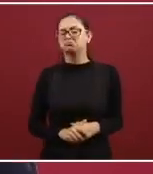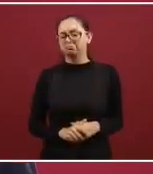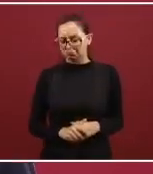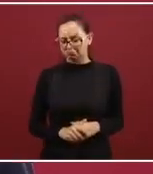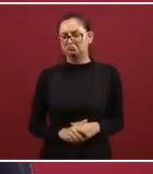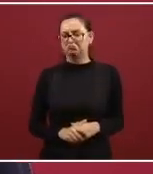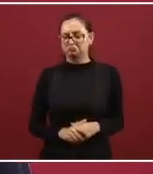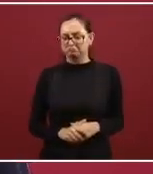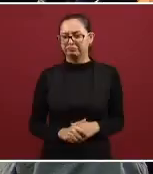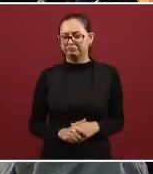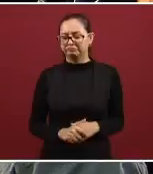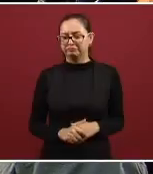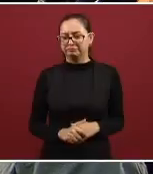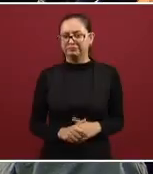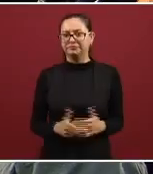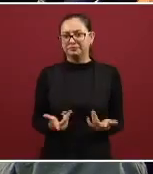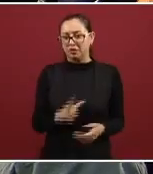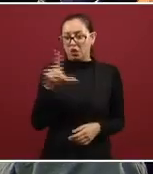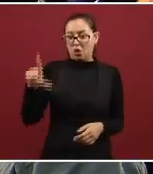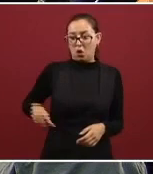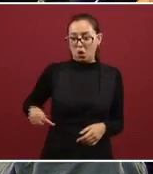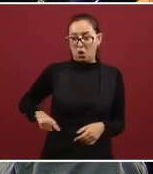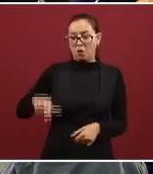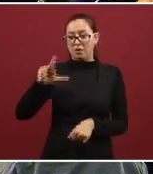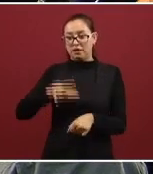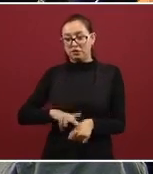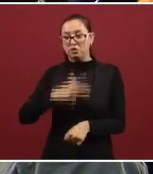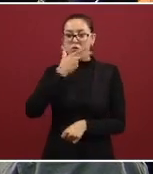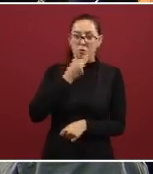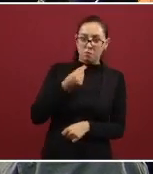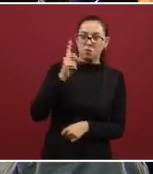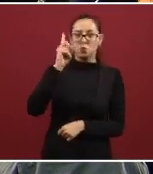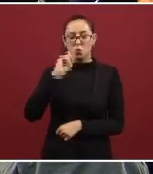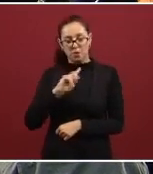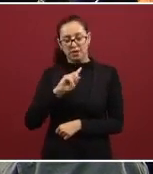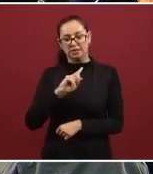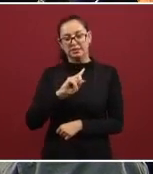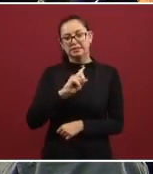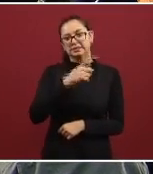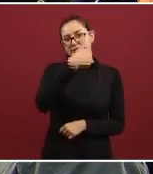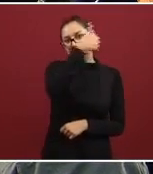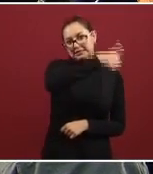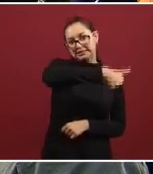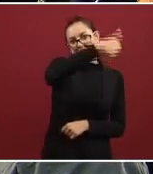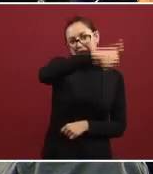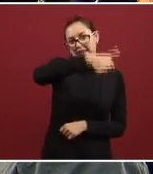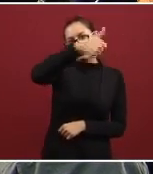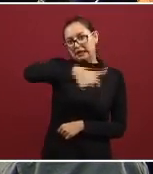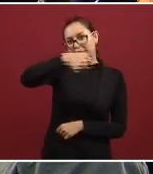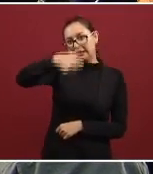cada gobernador, gobernadora en este caso,